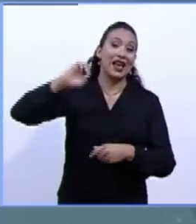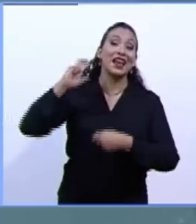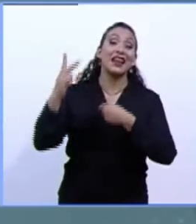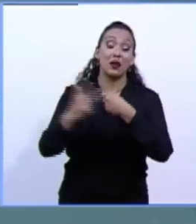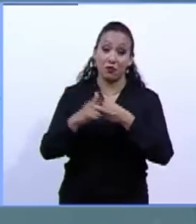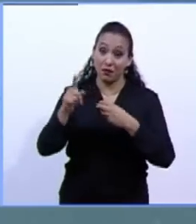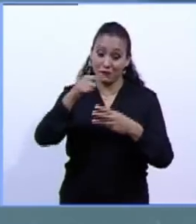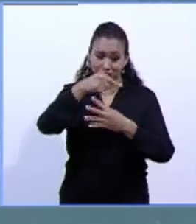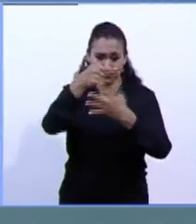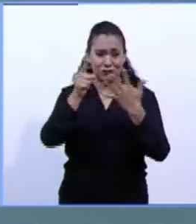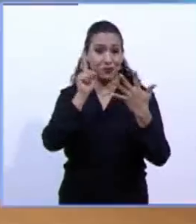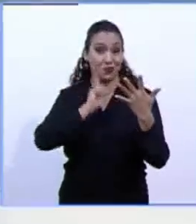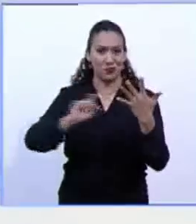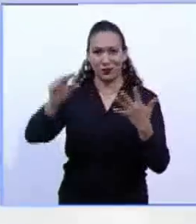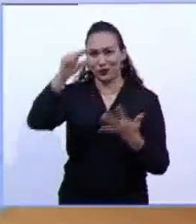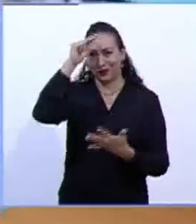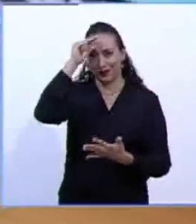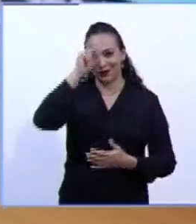Europa.